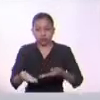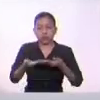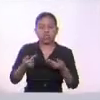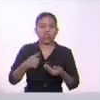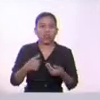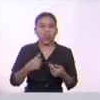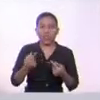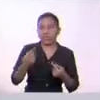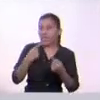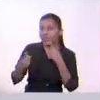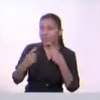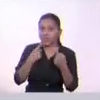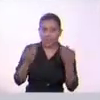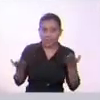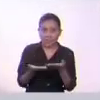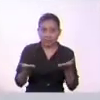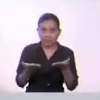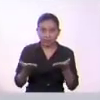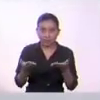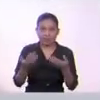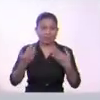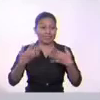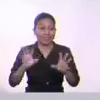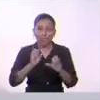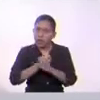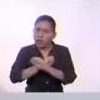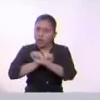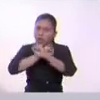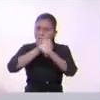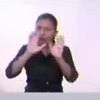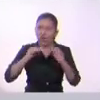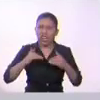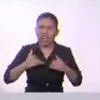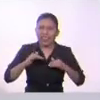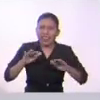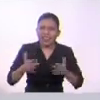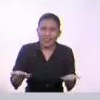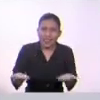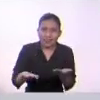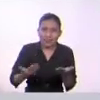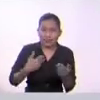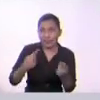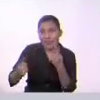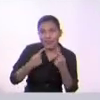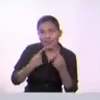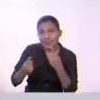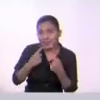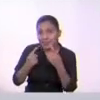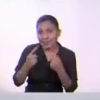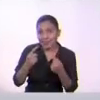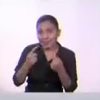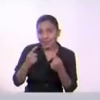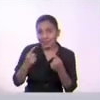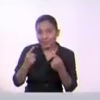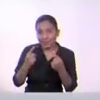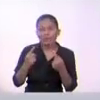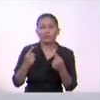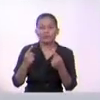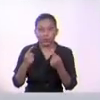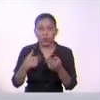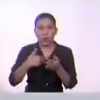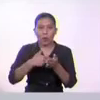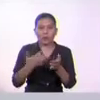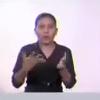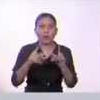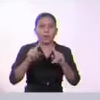entrevista. Una vez que tengas claro qué es lo que quieres desarrollar en ella, elabora un